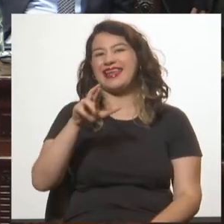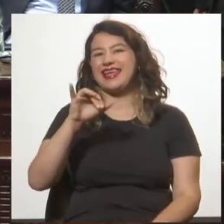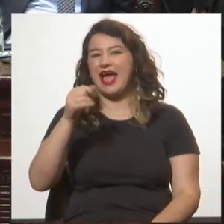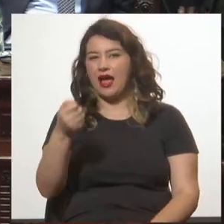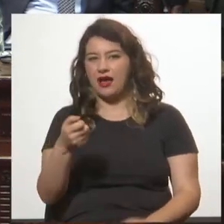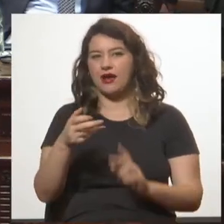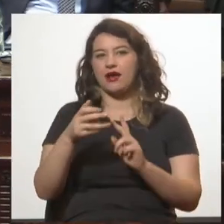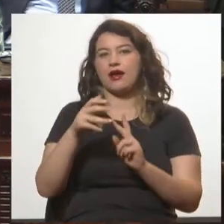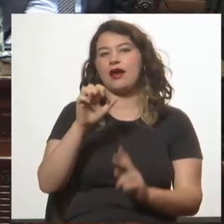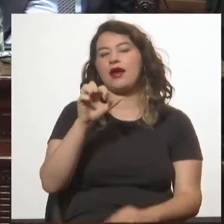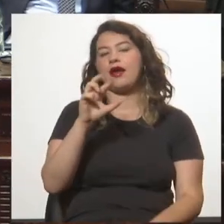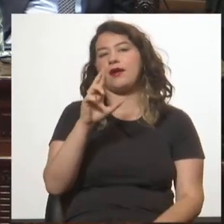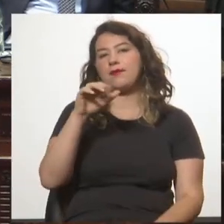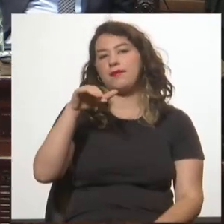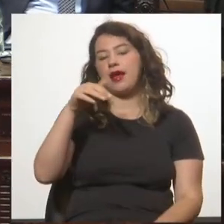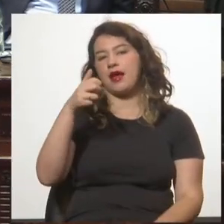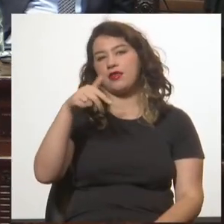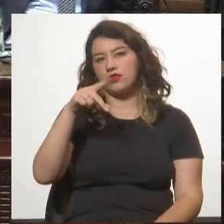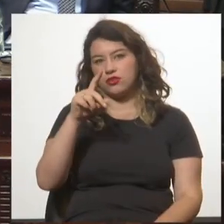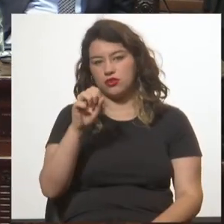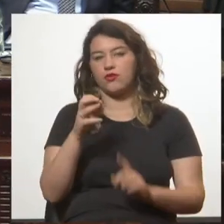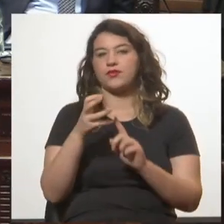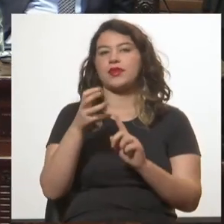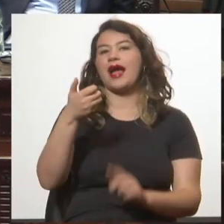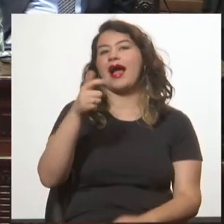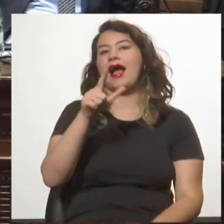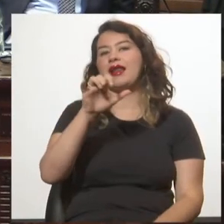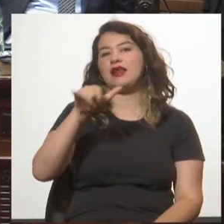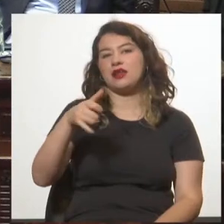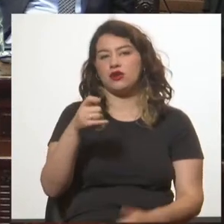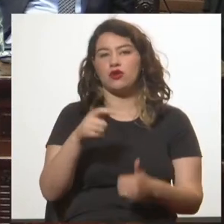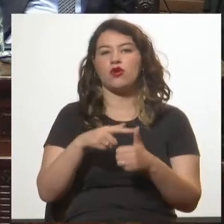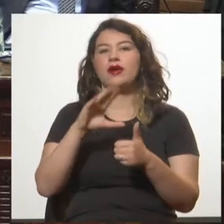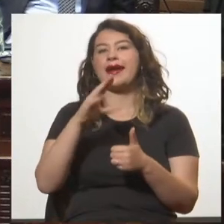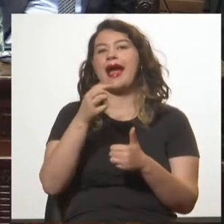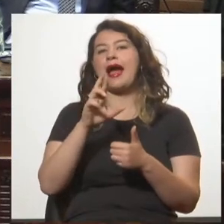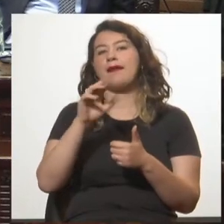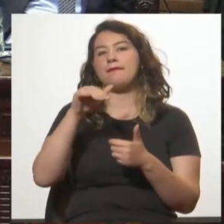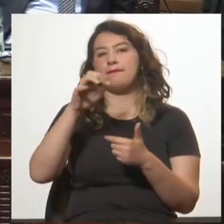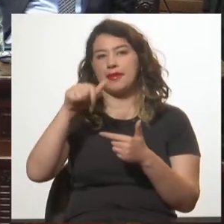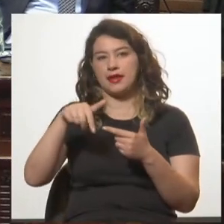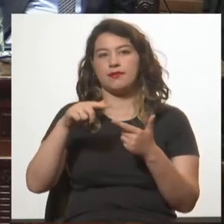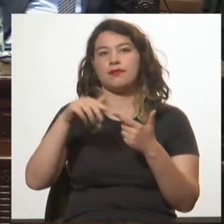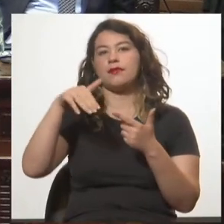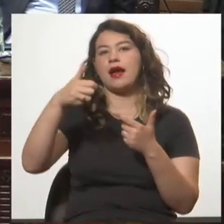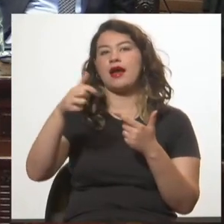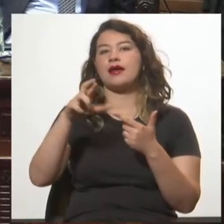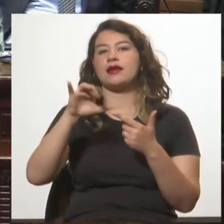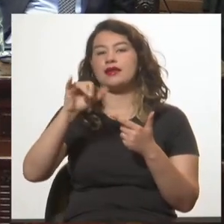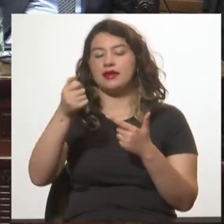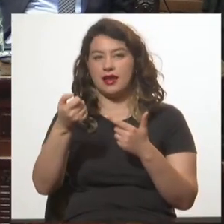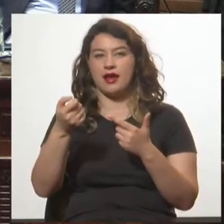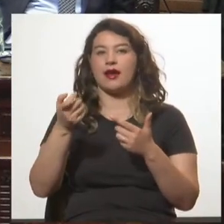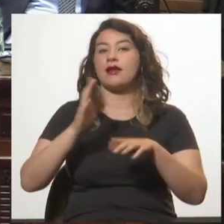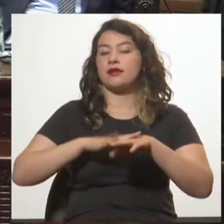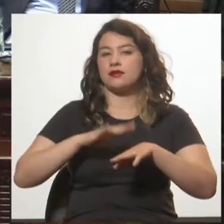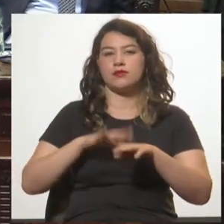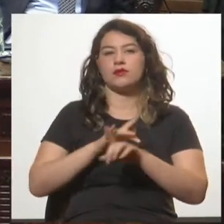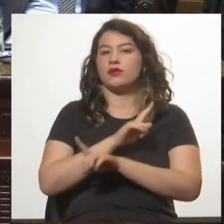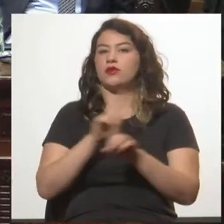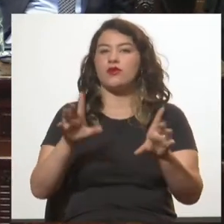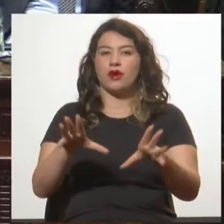armando castaingdebat ale junto a res carmen sánchez y maria viaga informando que por esta vez no aceptan la